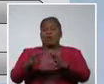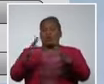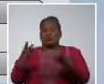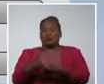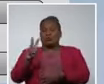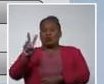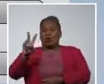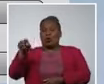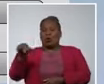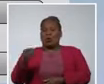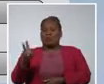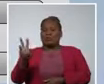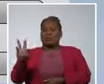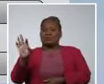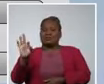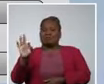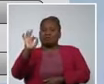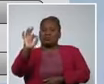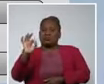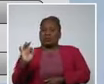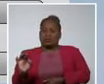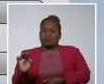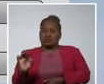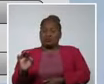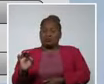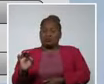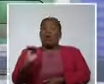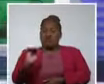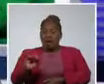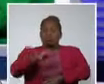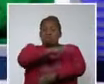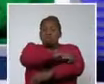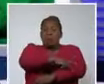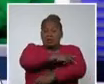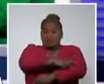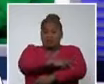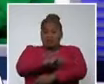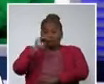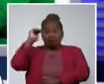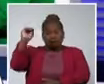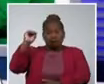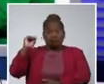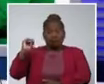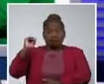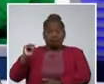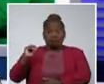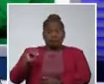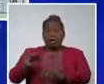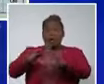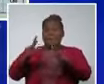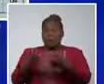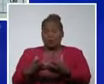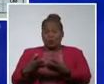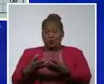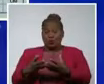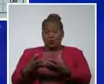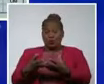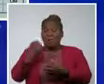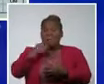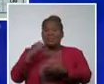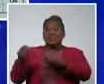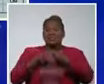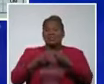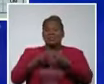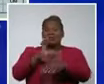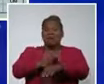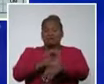2,38%. Por países en el mundo, los que más casos aportan, Estados Unidos